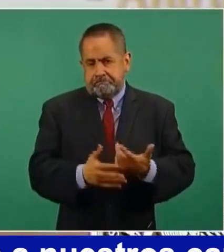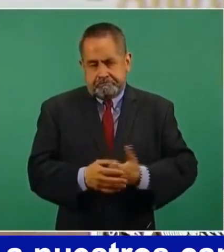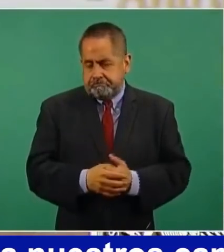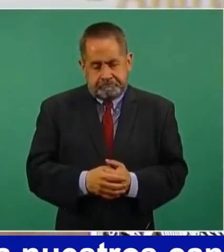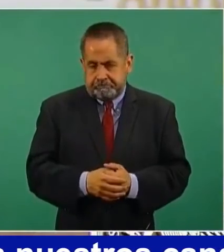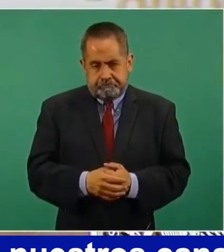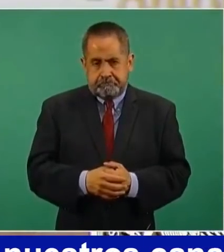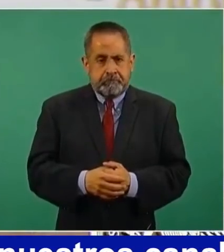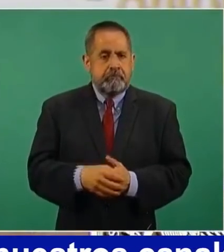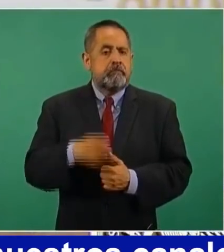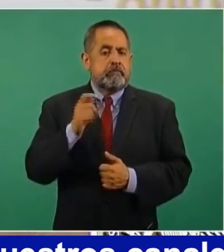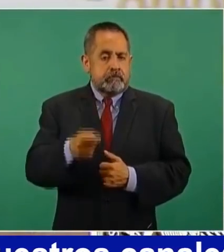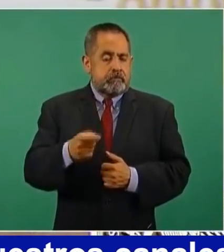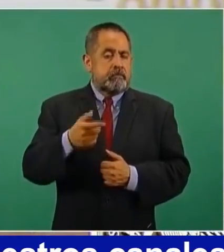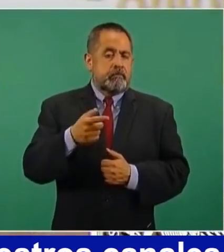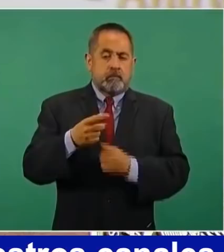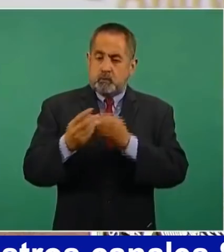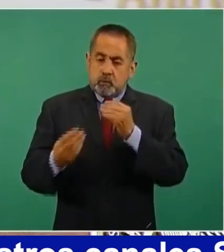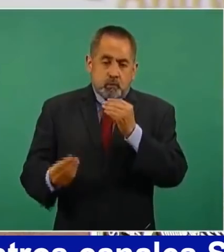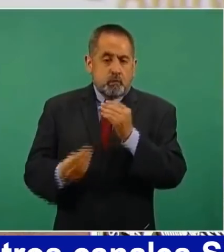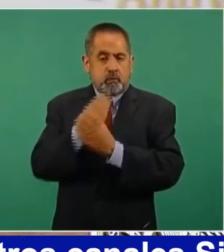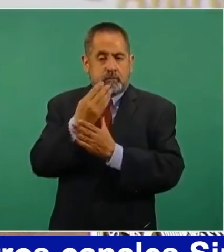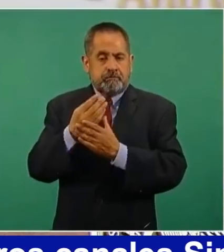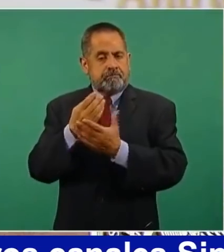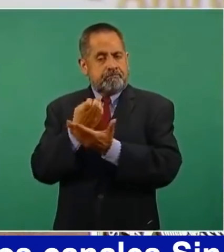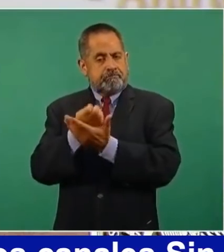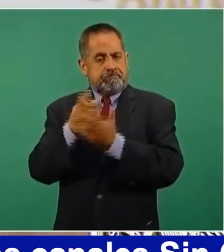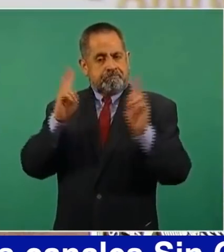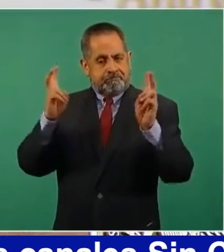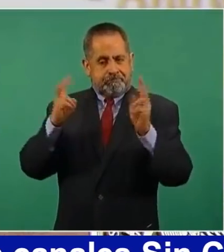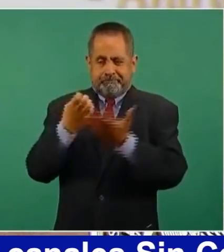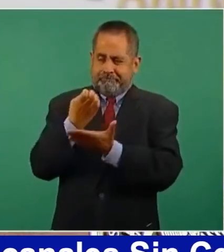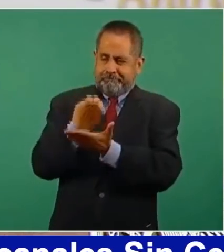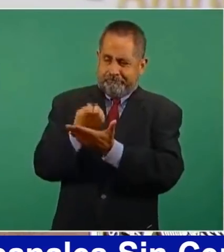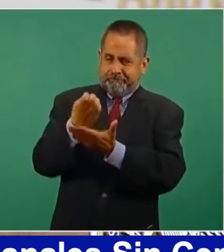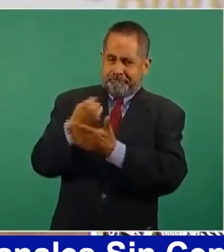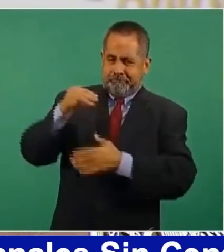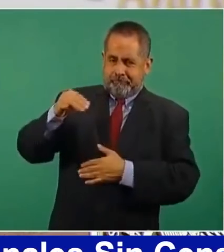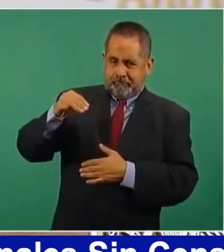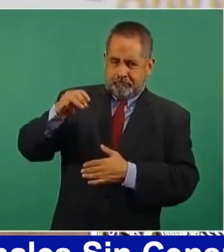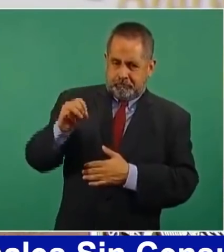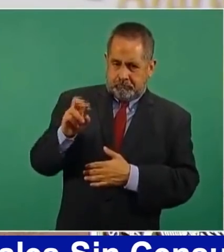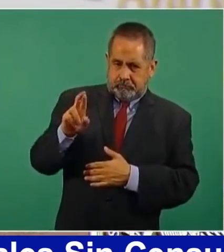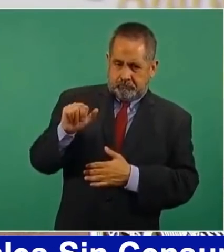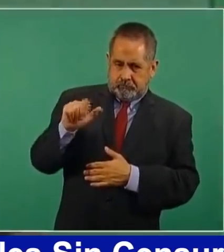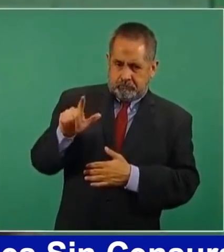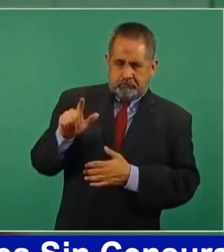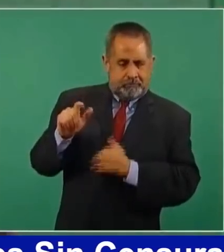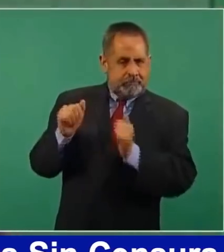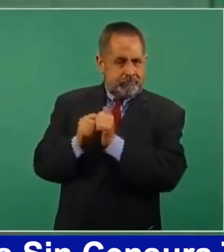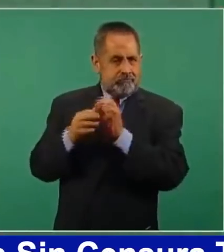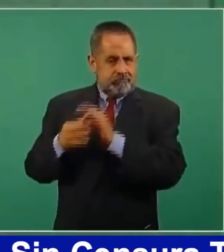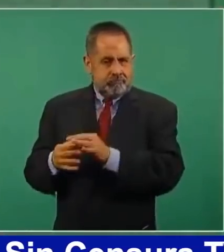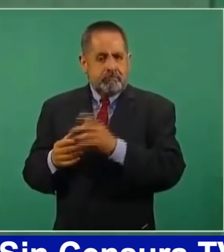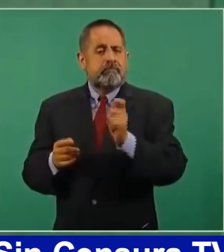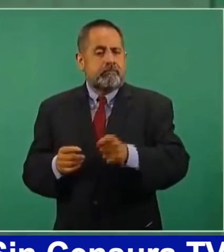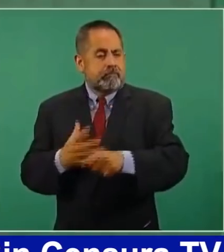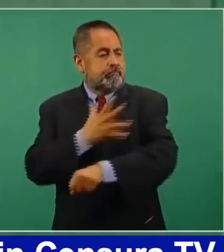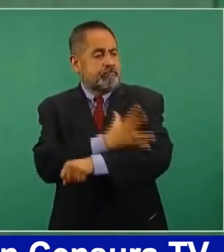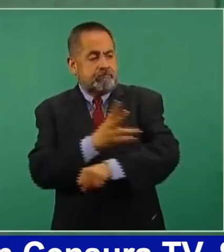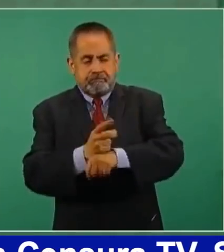Entonces, la nueva economía, la economía moral, significa no permitir la